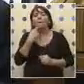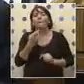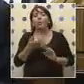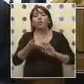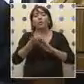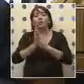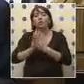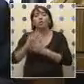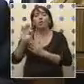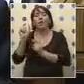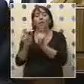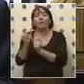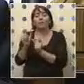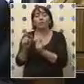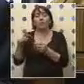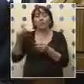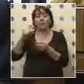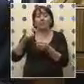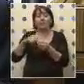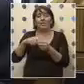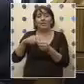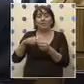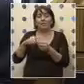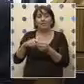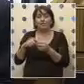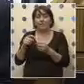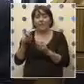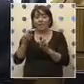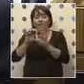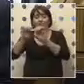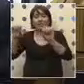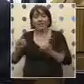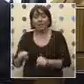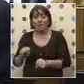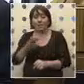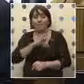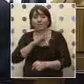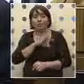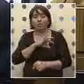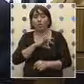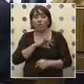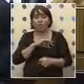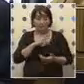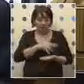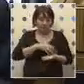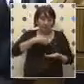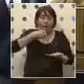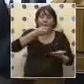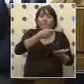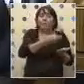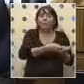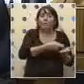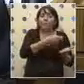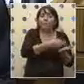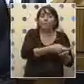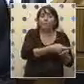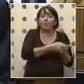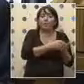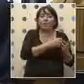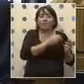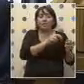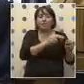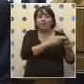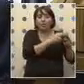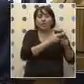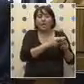todos los afiliados del sistema de pensiones, a través de los distintos fondos, invierten una parte de sus ahorros previsionales en acciones de sociedad anónima chilena.